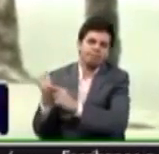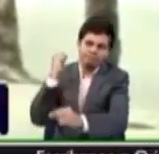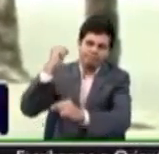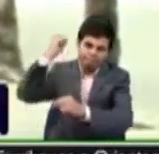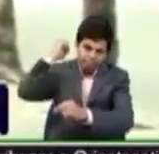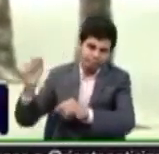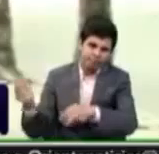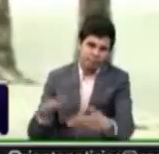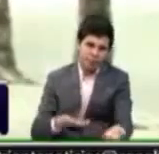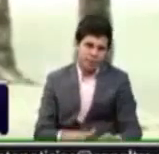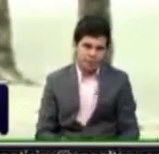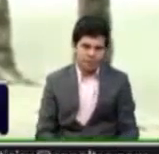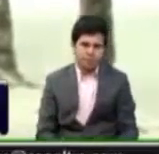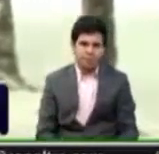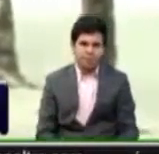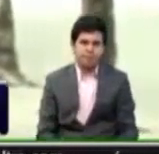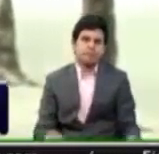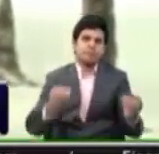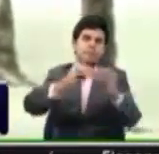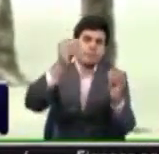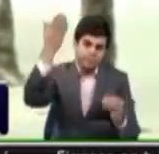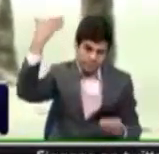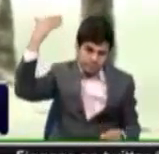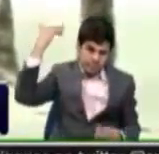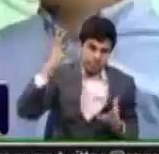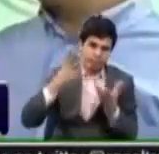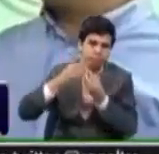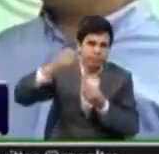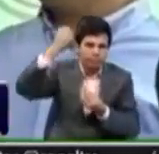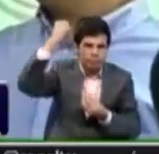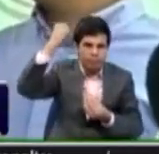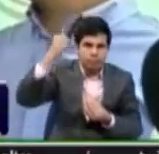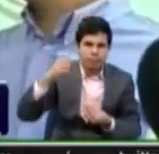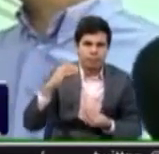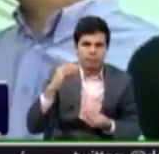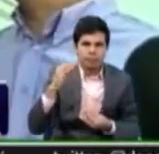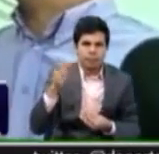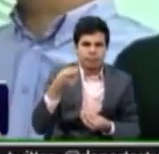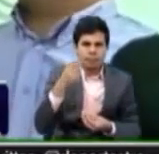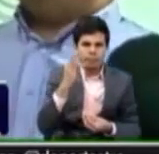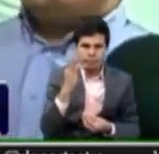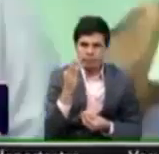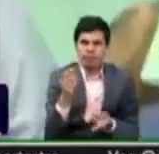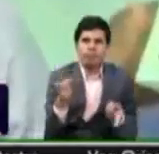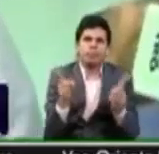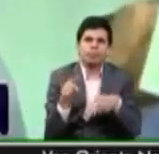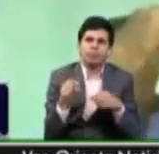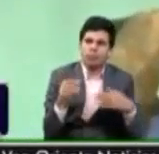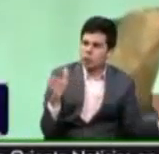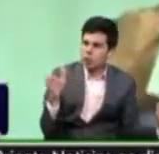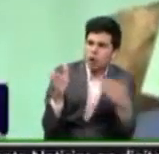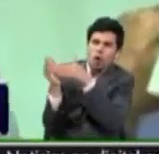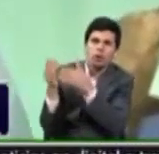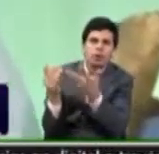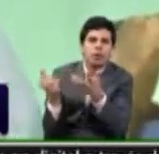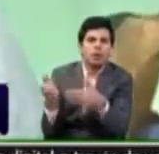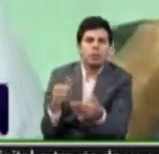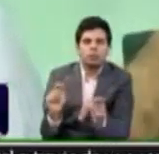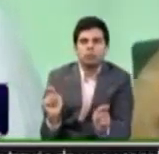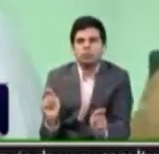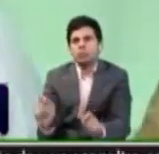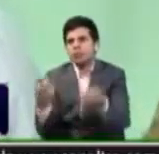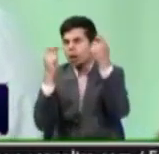También el pasado fin de semana, un integrante del sindicato de la CGT acá en Cúcuta fue víctima de un atentado que afortunadamente